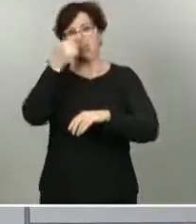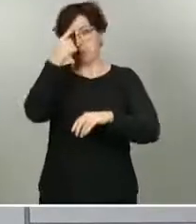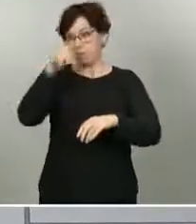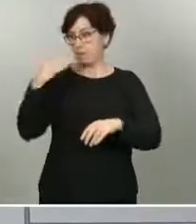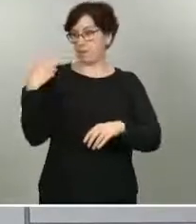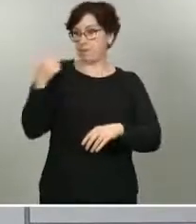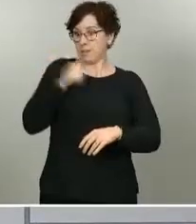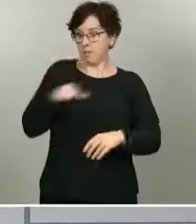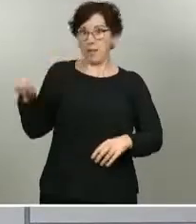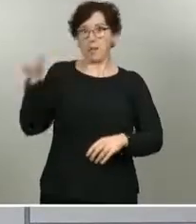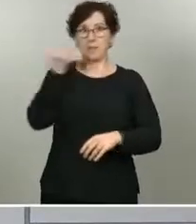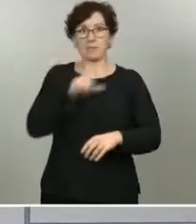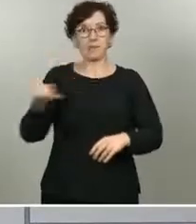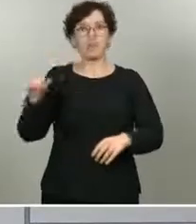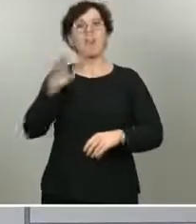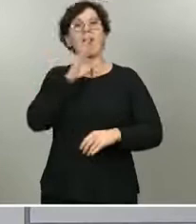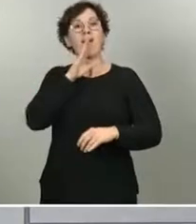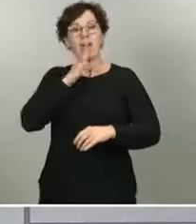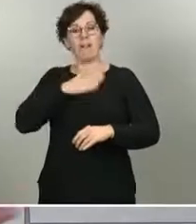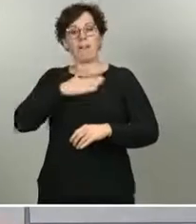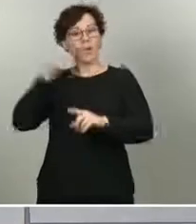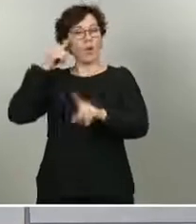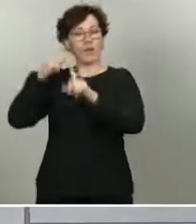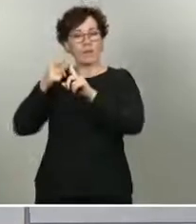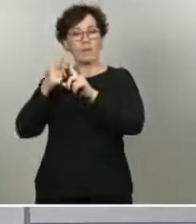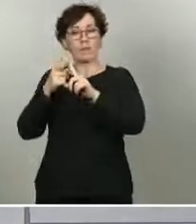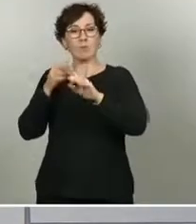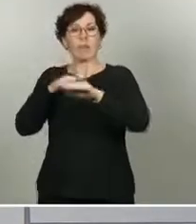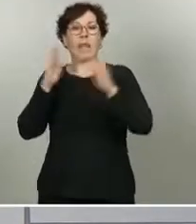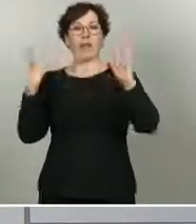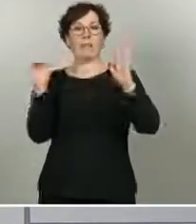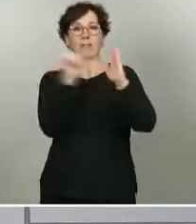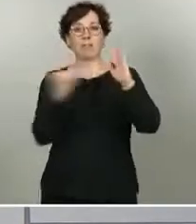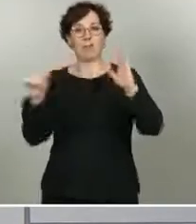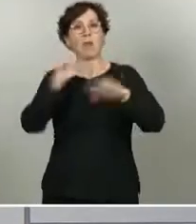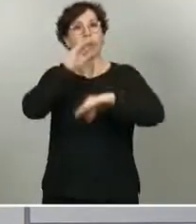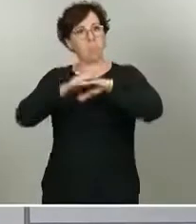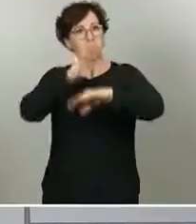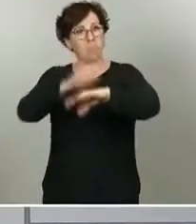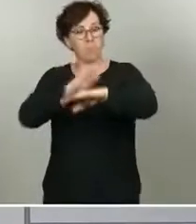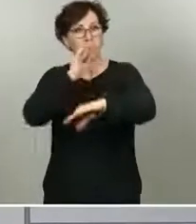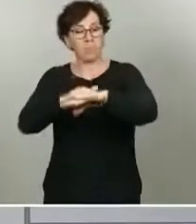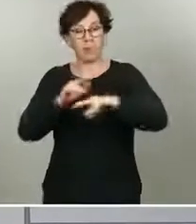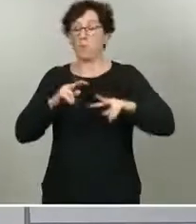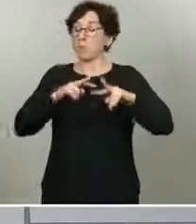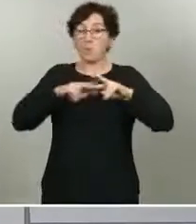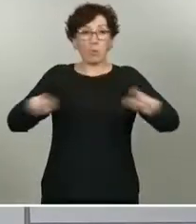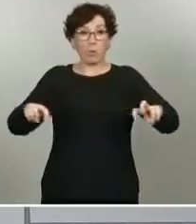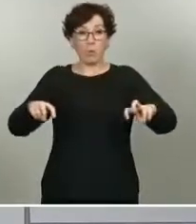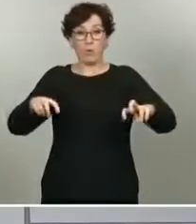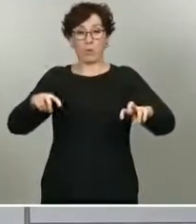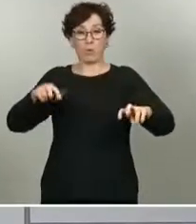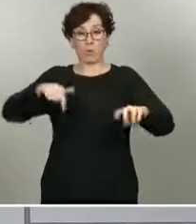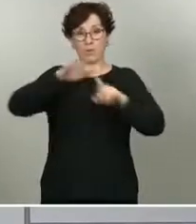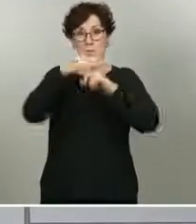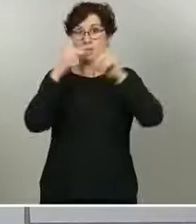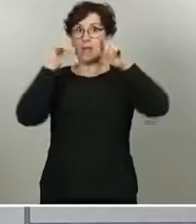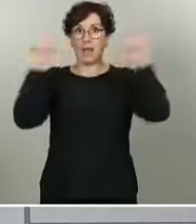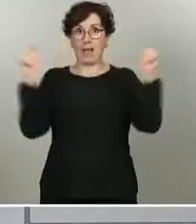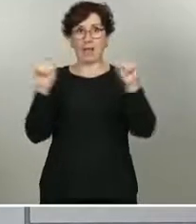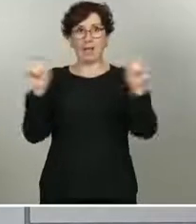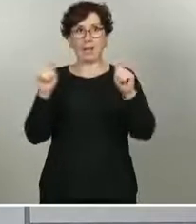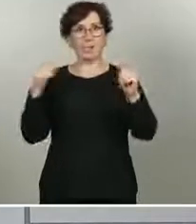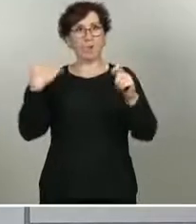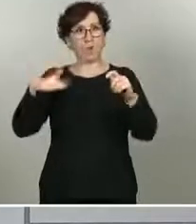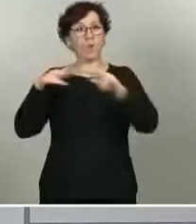que nos hemos ido fijando saben ustedes que empezamos cuando de quedamos en el estado de alarma con incrementos de nuevos casos